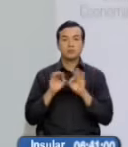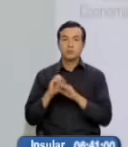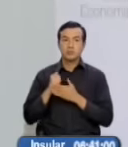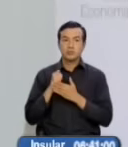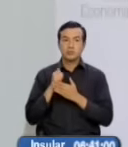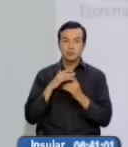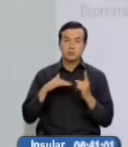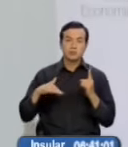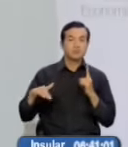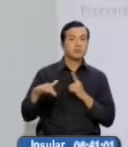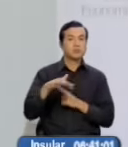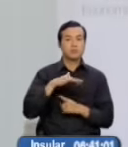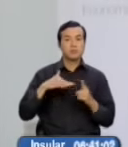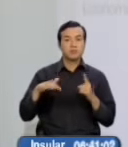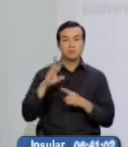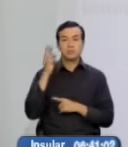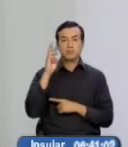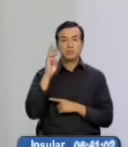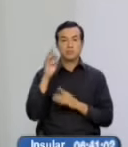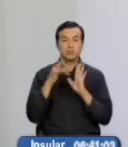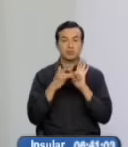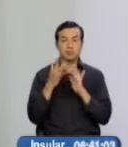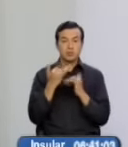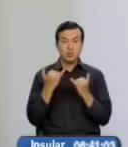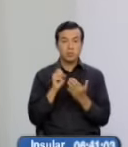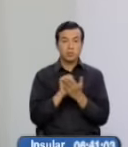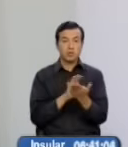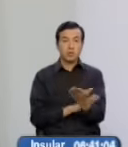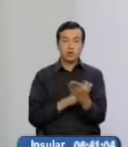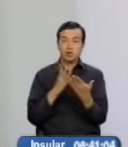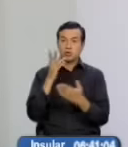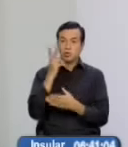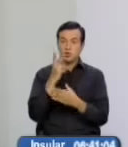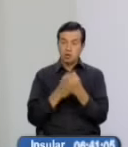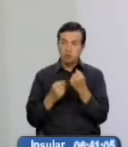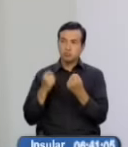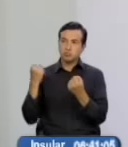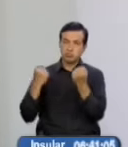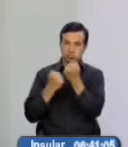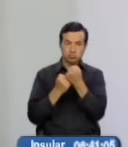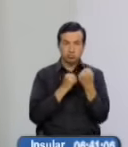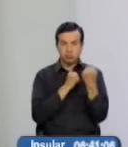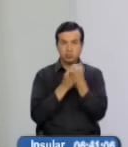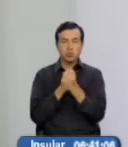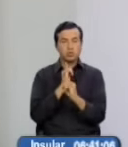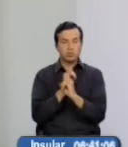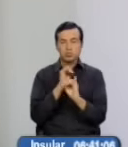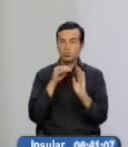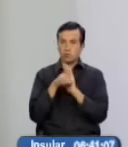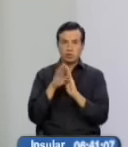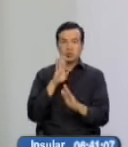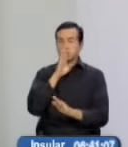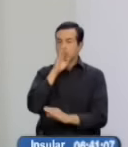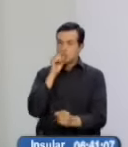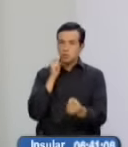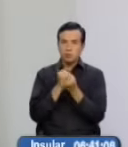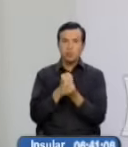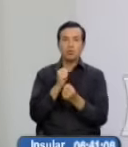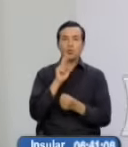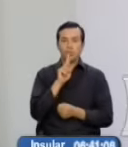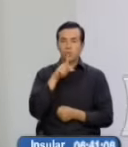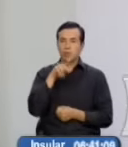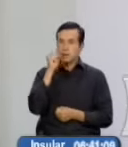las zonas afectadas por el 16A. Al momento los proyectos son de cofinanciamiento, ¿no? Pero en sí el instituto siempre brinda el apoyo a todos los que son las